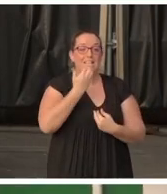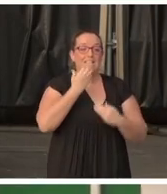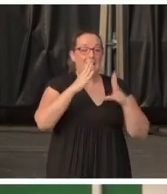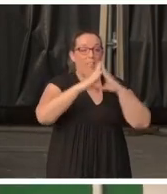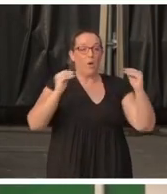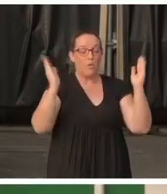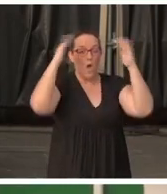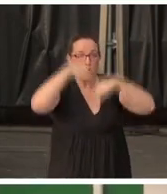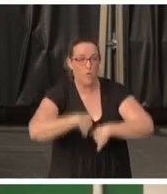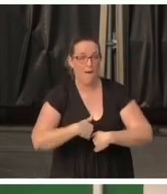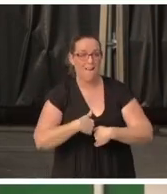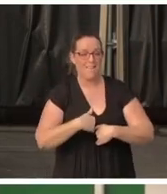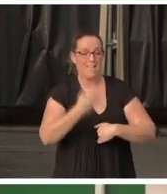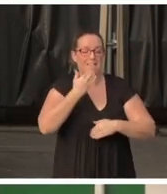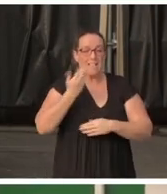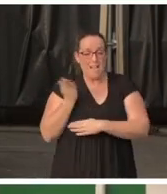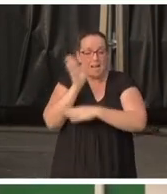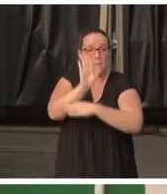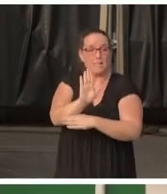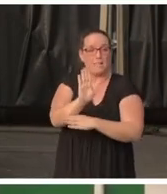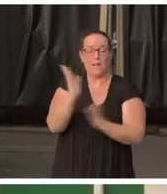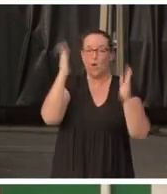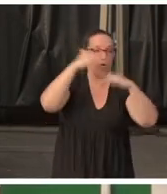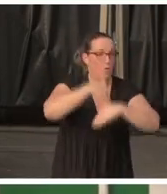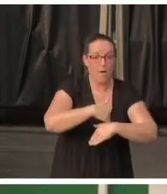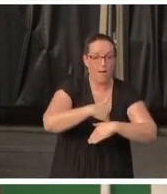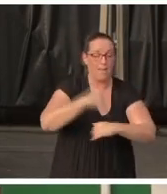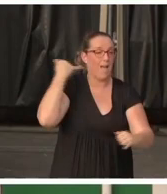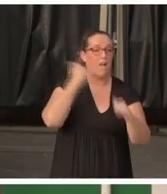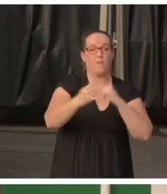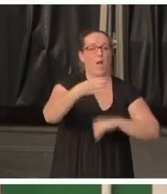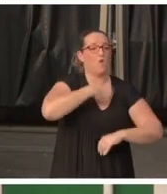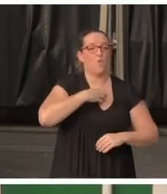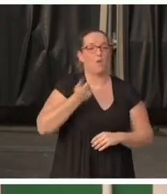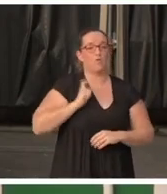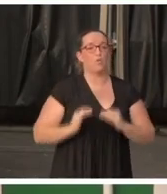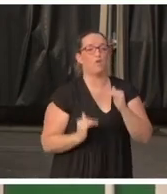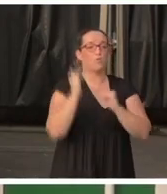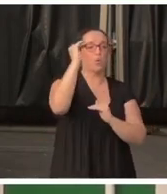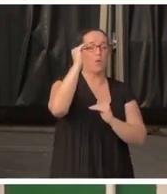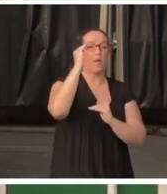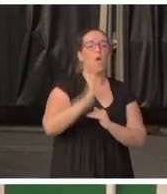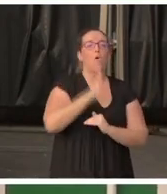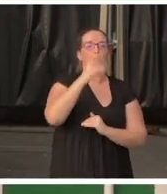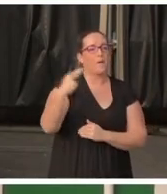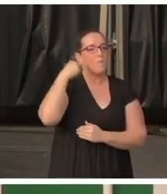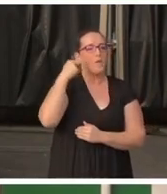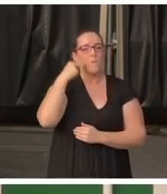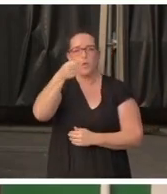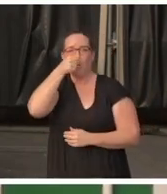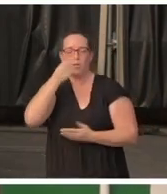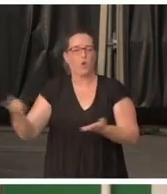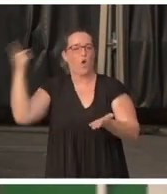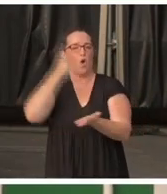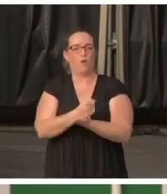si no fuera por lo que representamos, no habría sido posible, porque habrían seguido temblando en vez de sacar